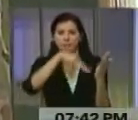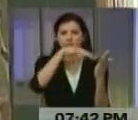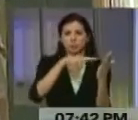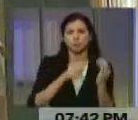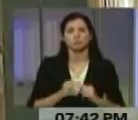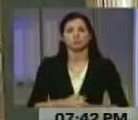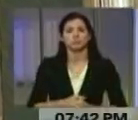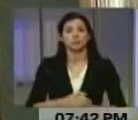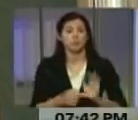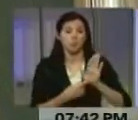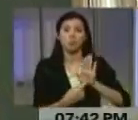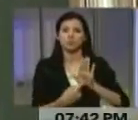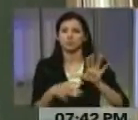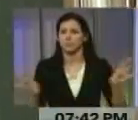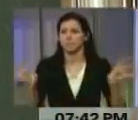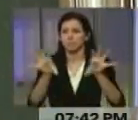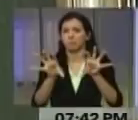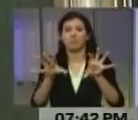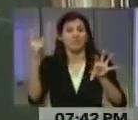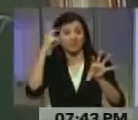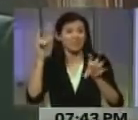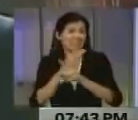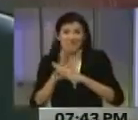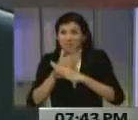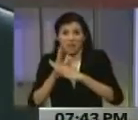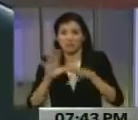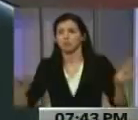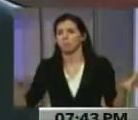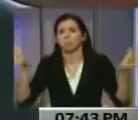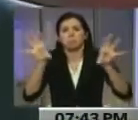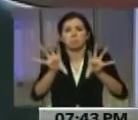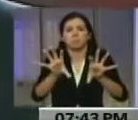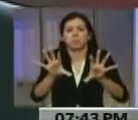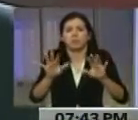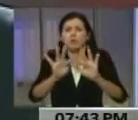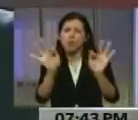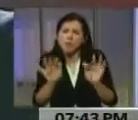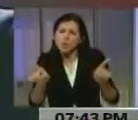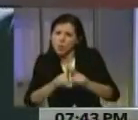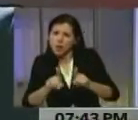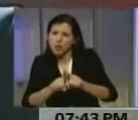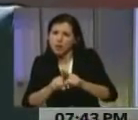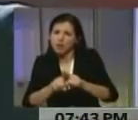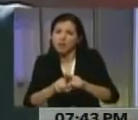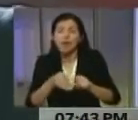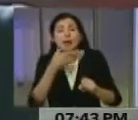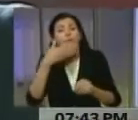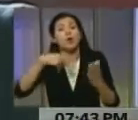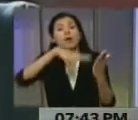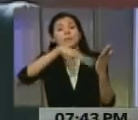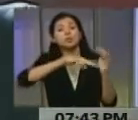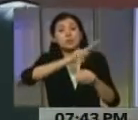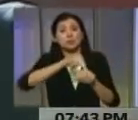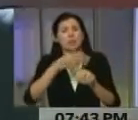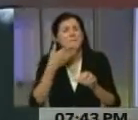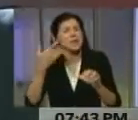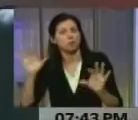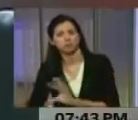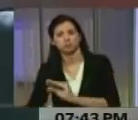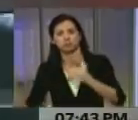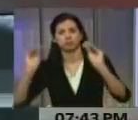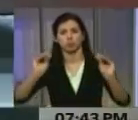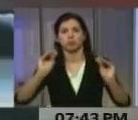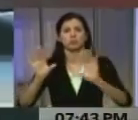Estamos ubicando distintos momentos, pero sobre todo sacando lo mejor de la pintura nacional. Usted lo ha dicho,